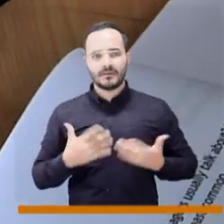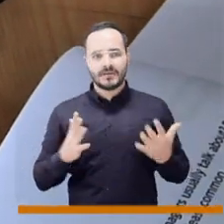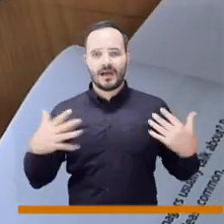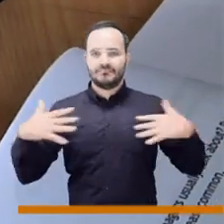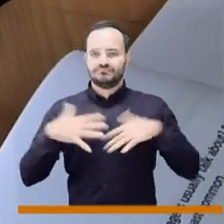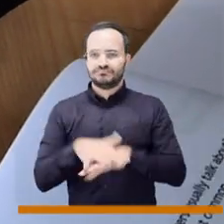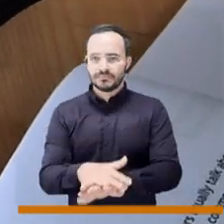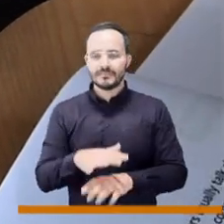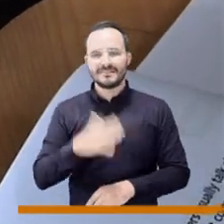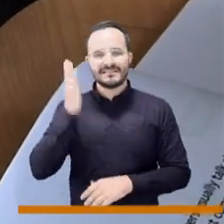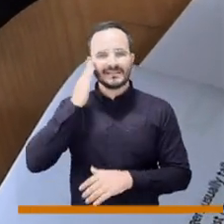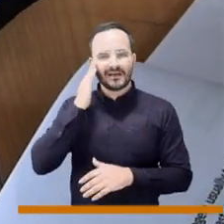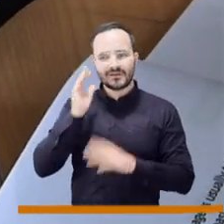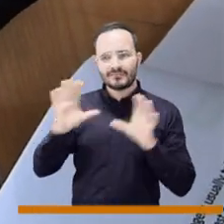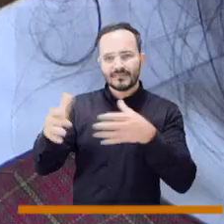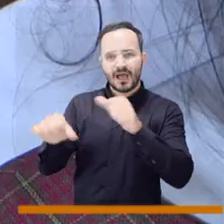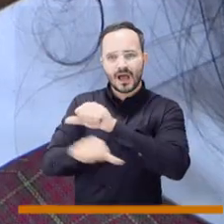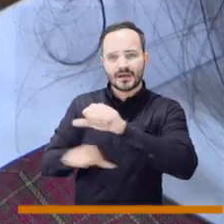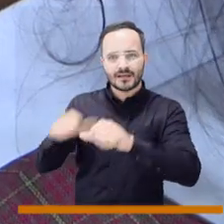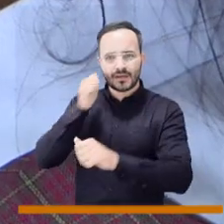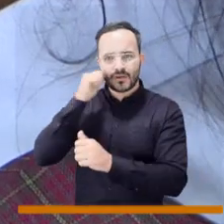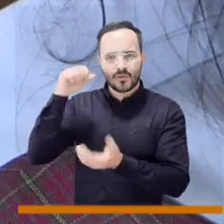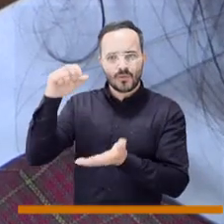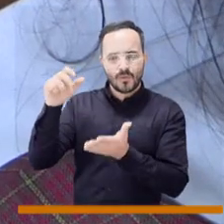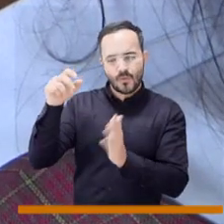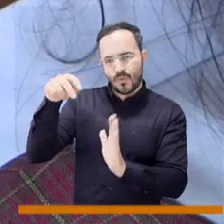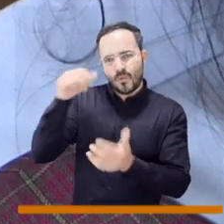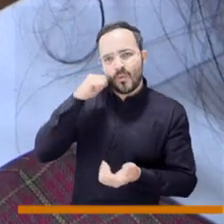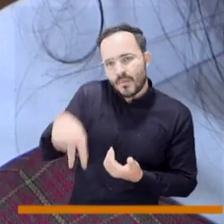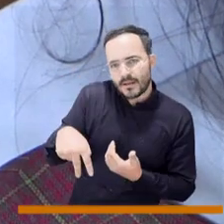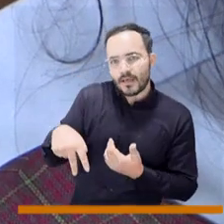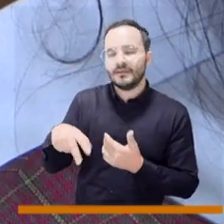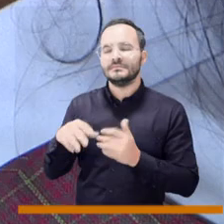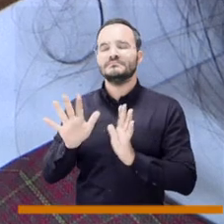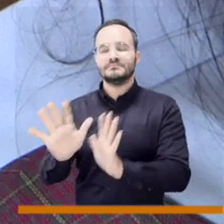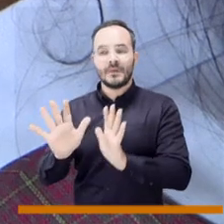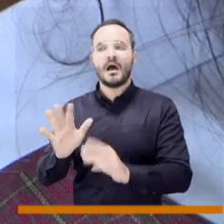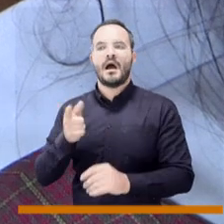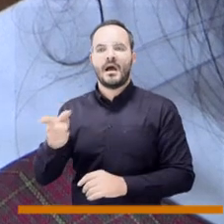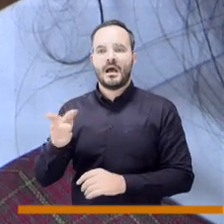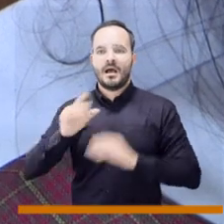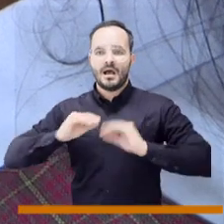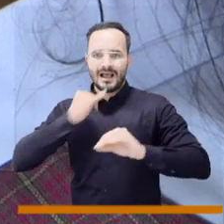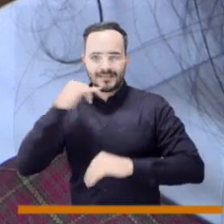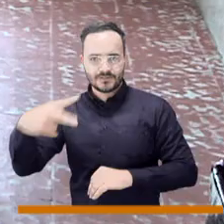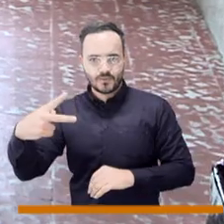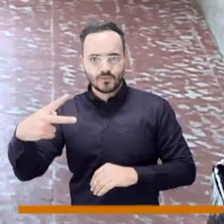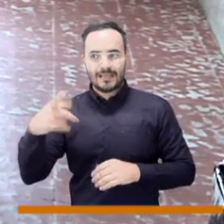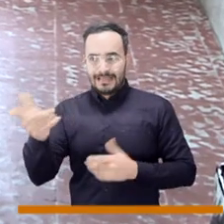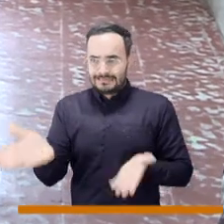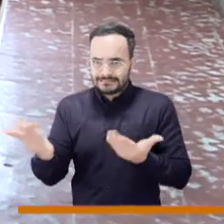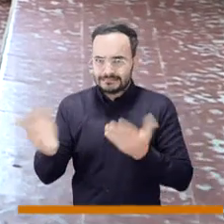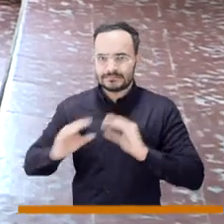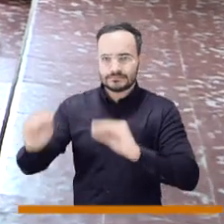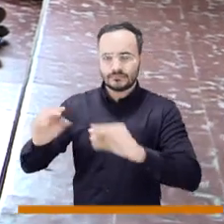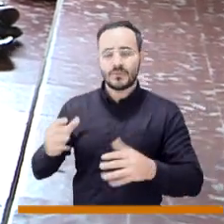que es donde se enseña la segunda lengua, y se incorporen los contenidos de estas áreas. Allí hemos